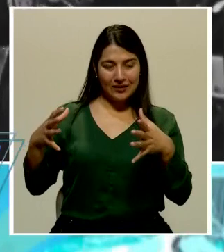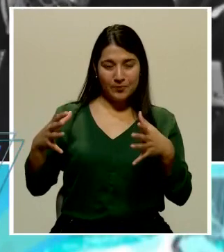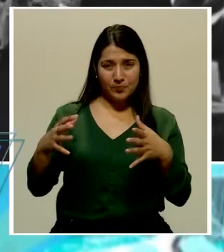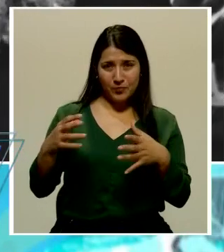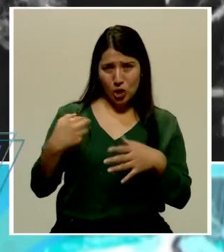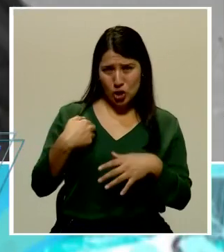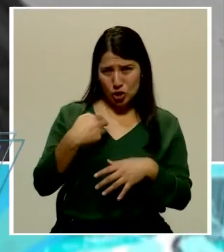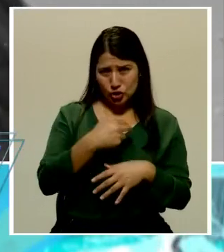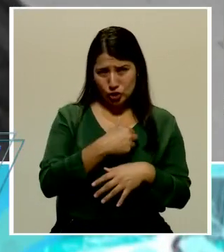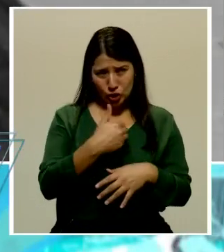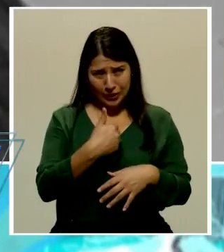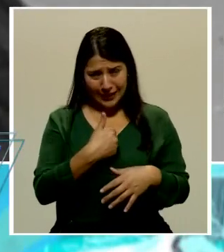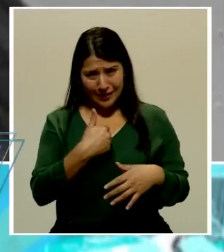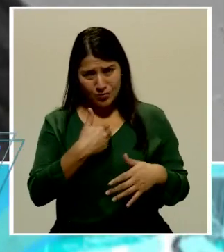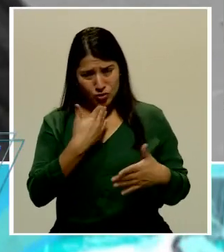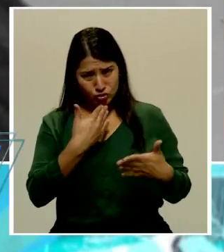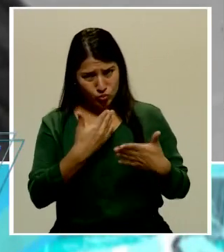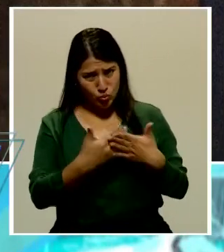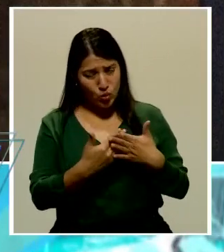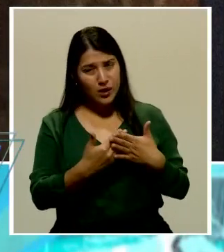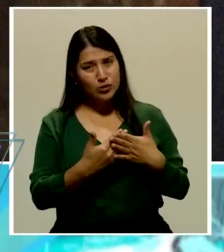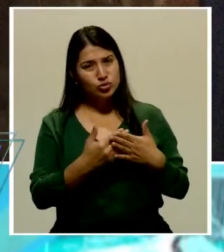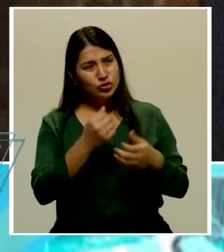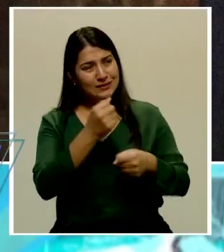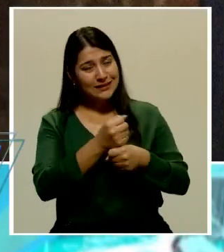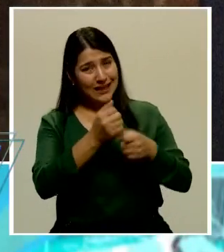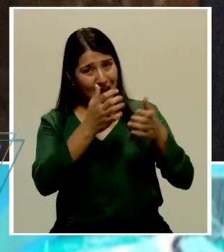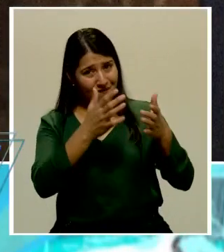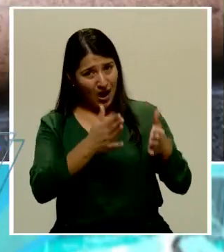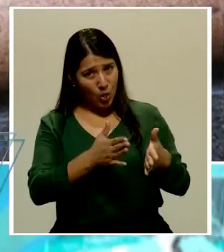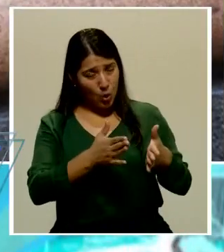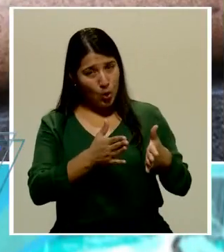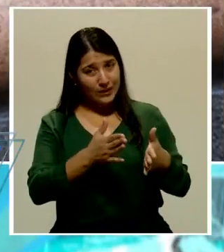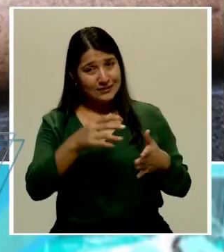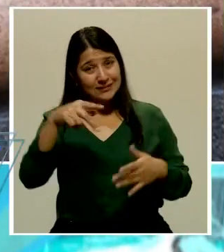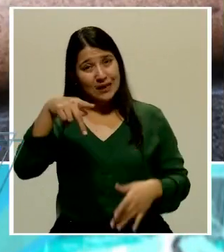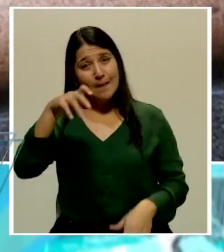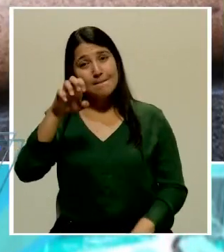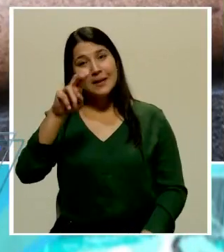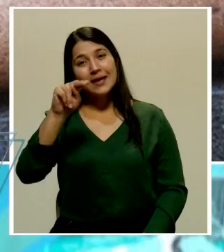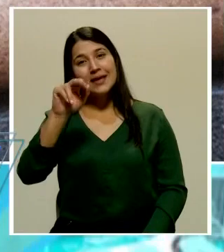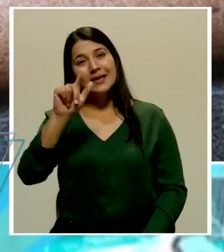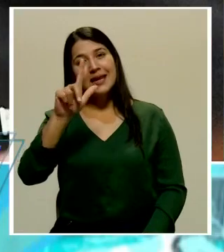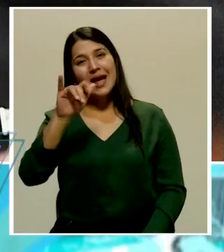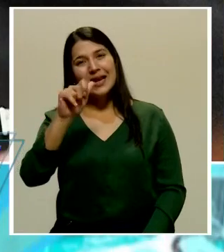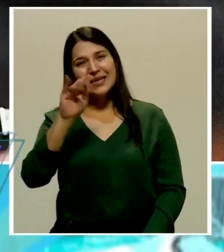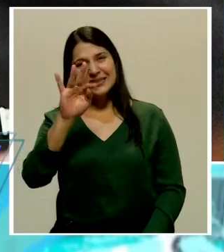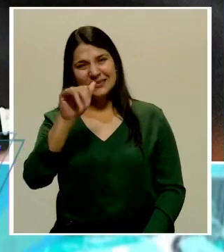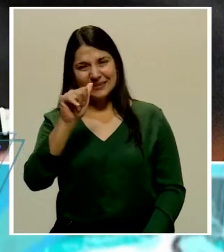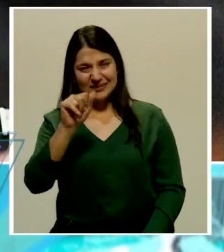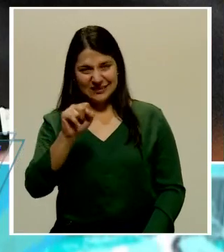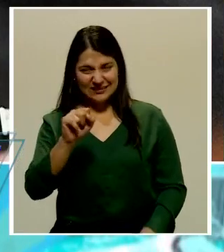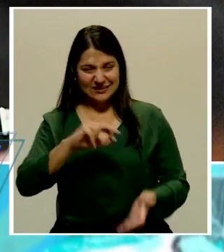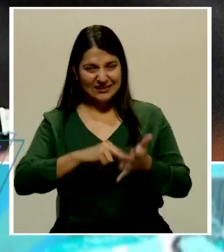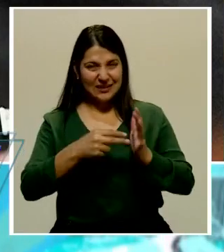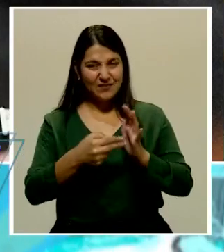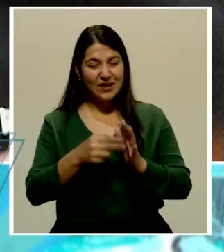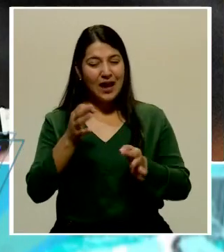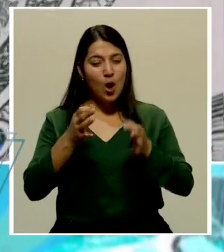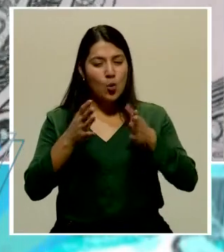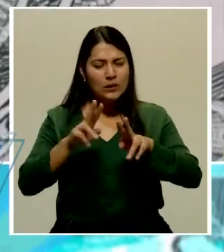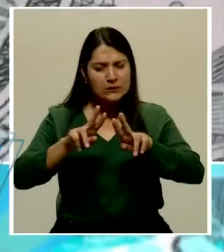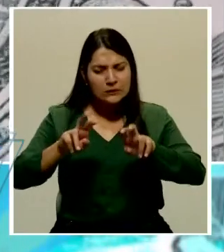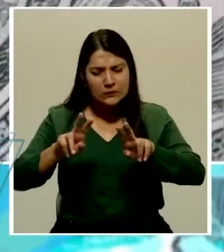¿tenemos buenos penalistas en el país? ¿Hay un trabajo de investigación en las ciencias penales aquí en Costa